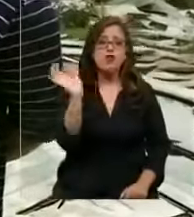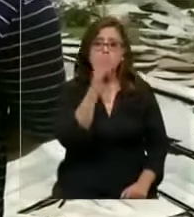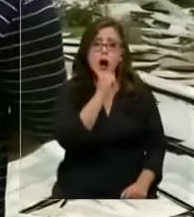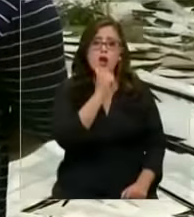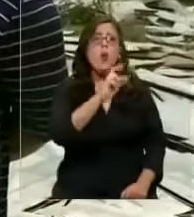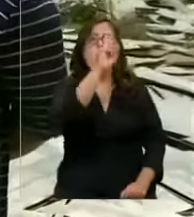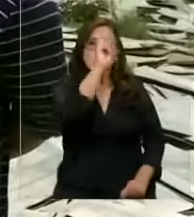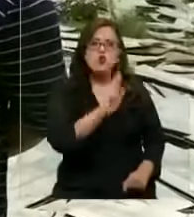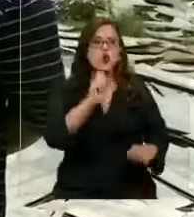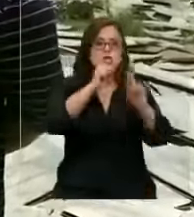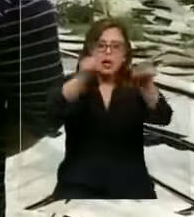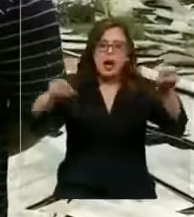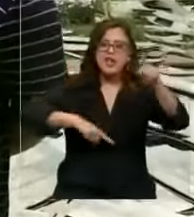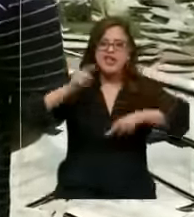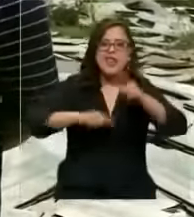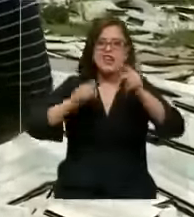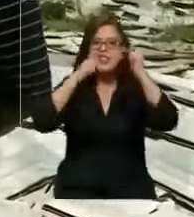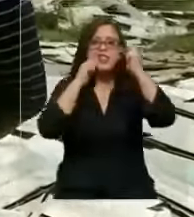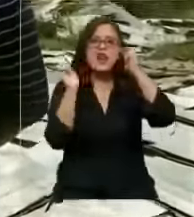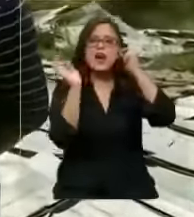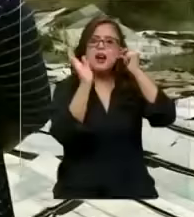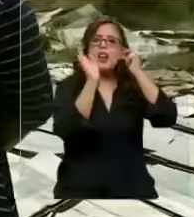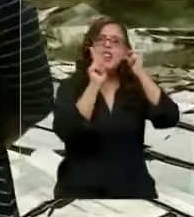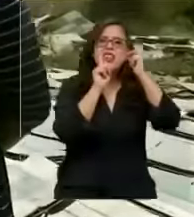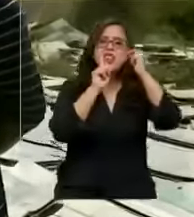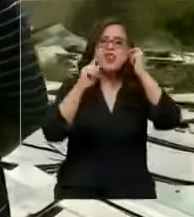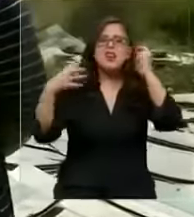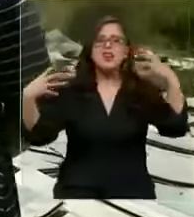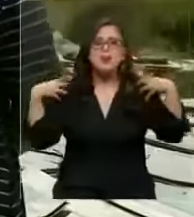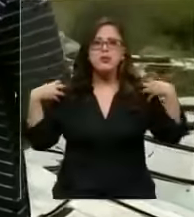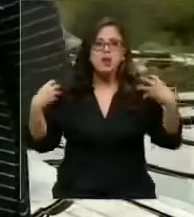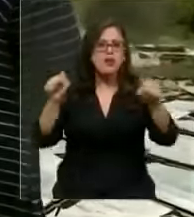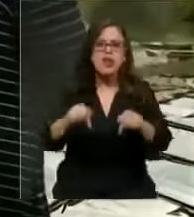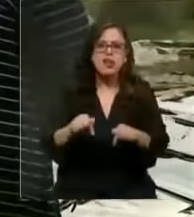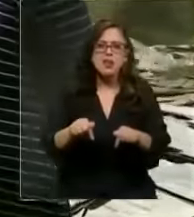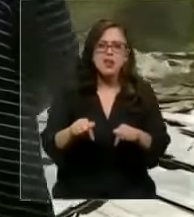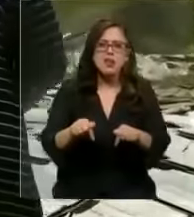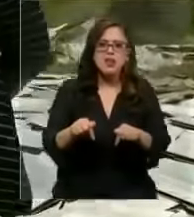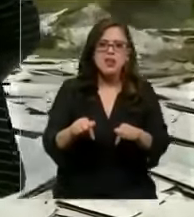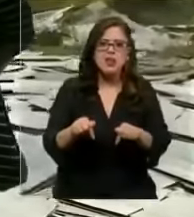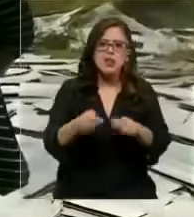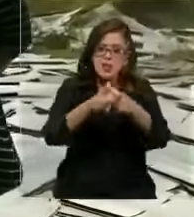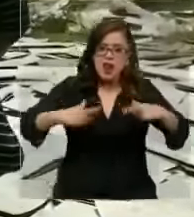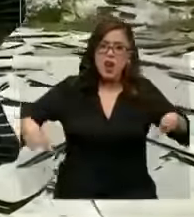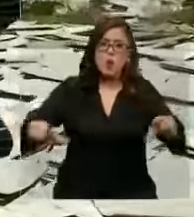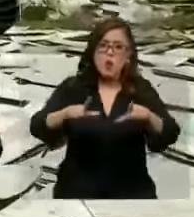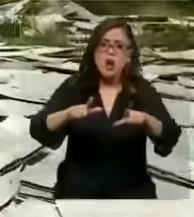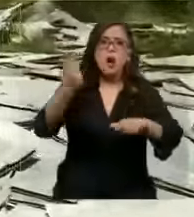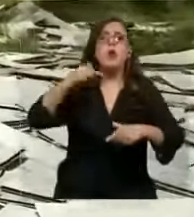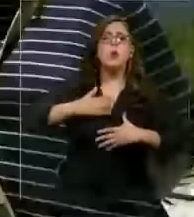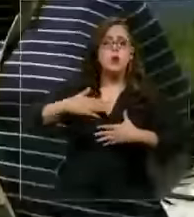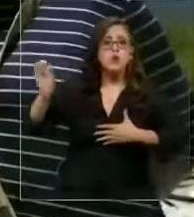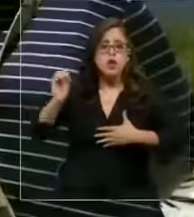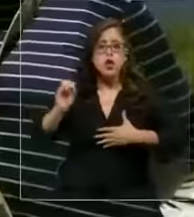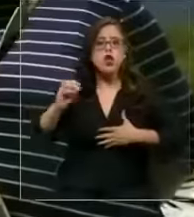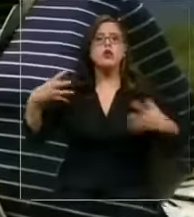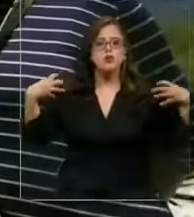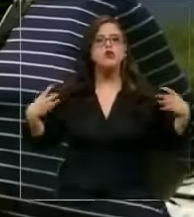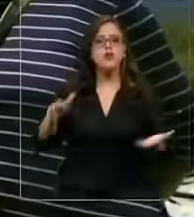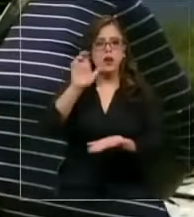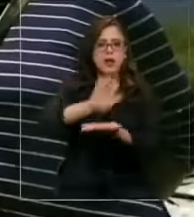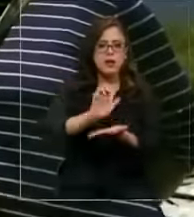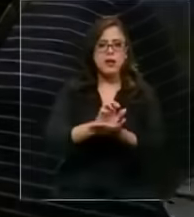sabe que un terreno que no tiene rol no esté nadie. Entonces, ¿quién debería hacerse cargo, según yo, de esta laguna? El Estado.